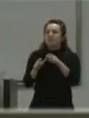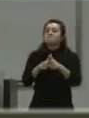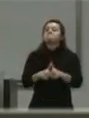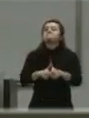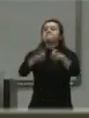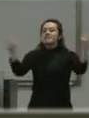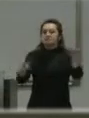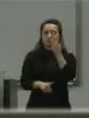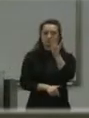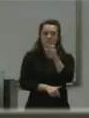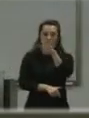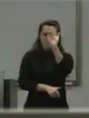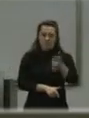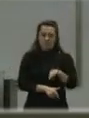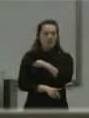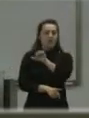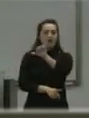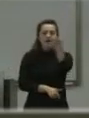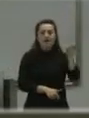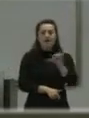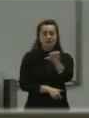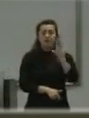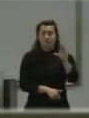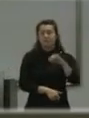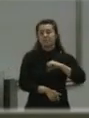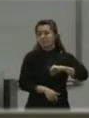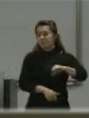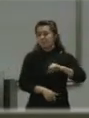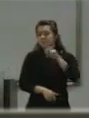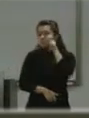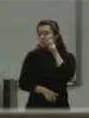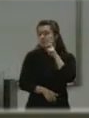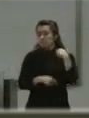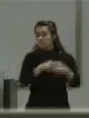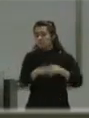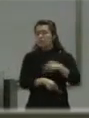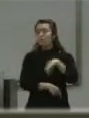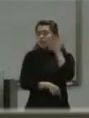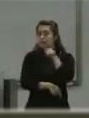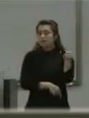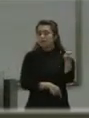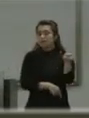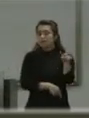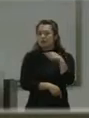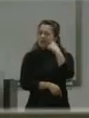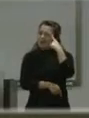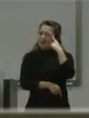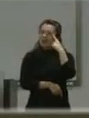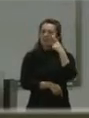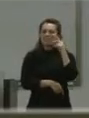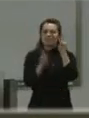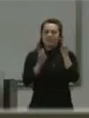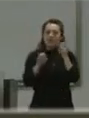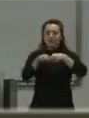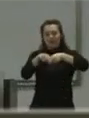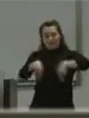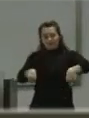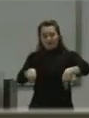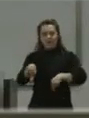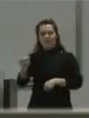o Quienes son vulneradas en sus derechos en sus derechos sexuales y reproductivos Entonces siempre hablábamos pues como el tema de género